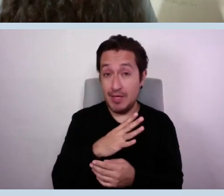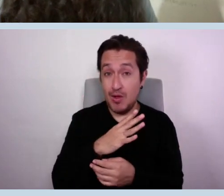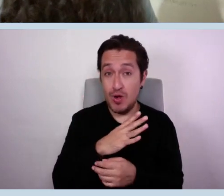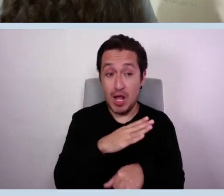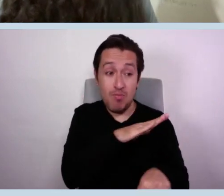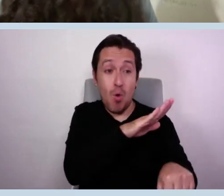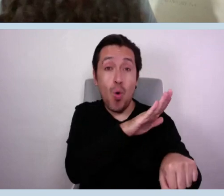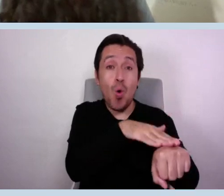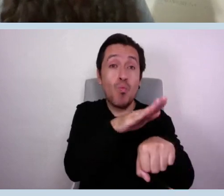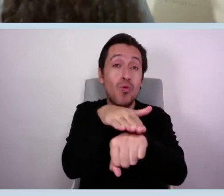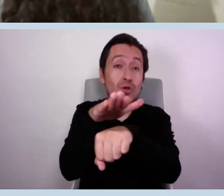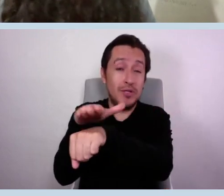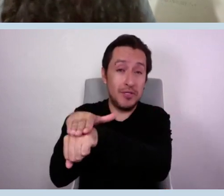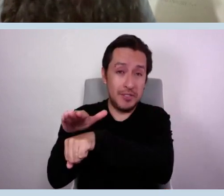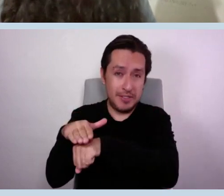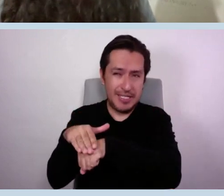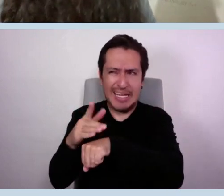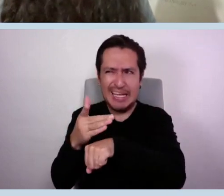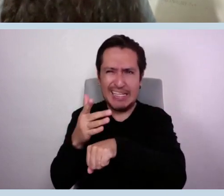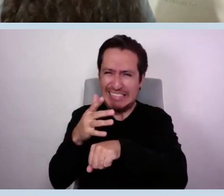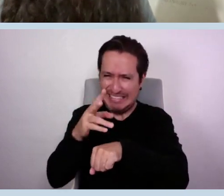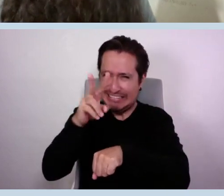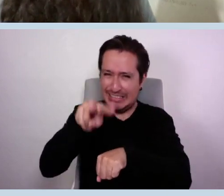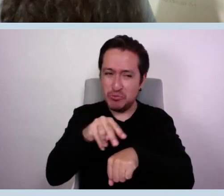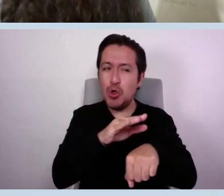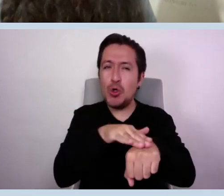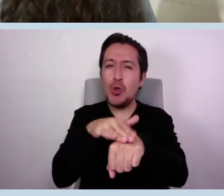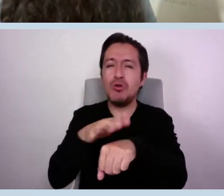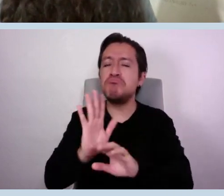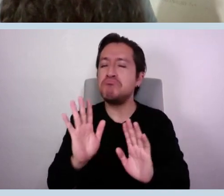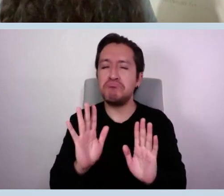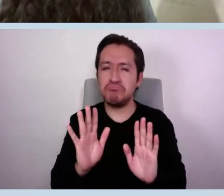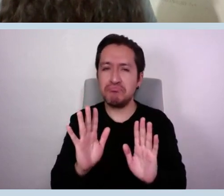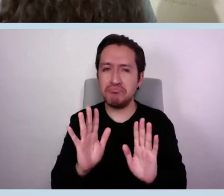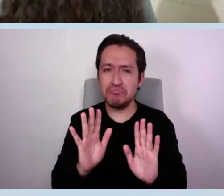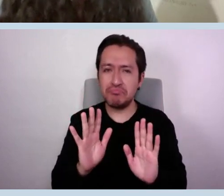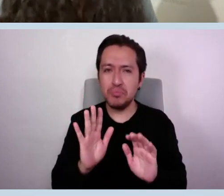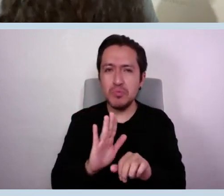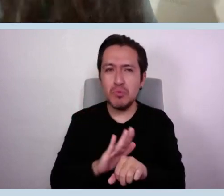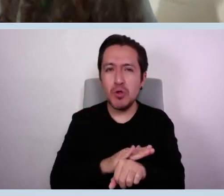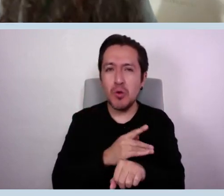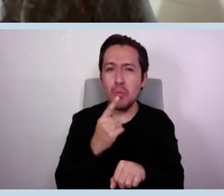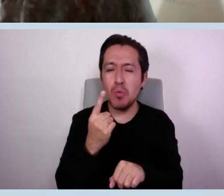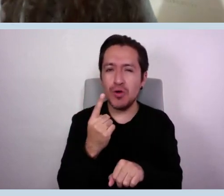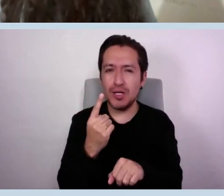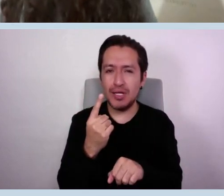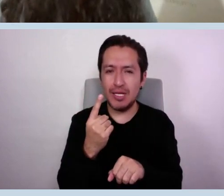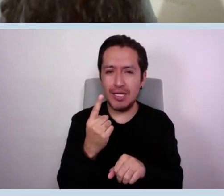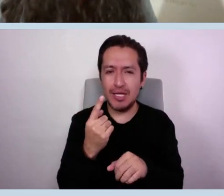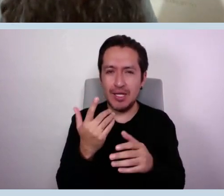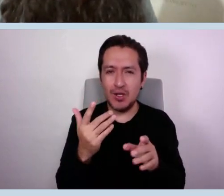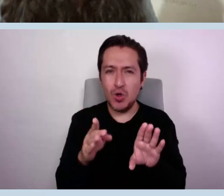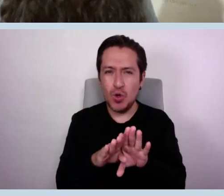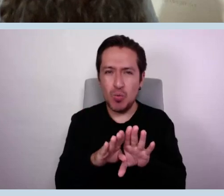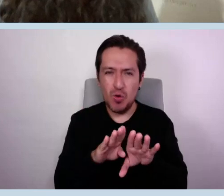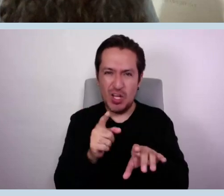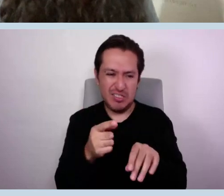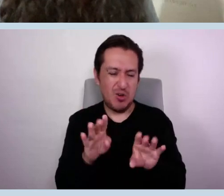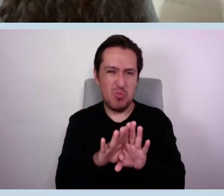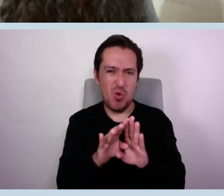convocatoria porque también nos parecía importante en ese entonces H abordar la meritocracia de las